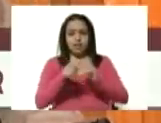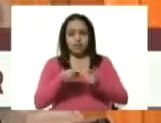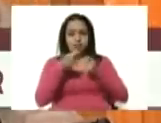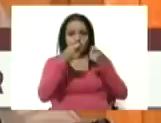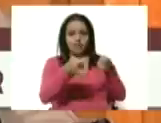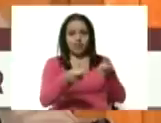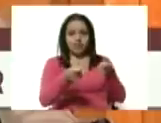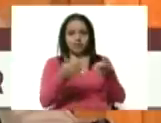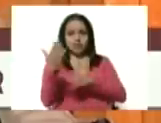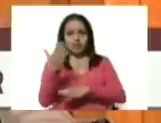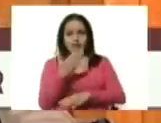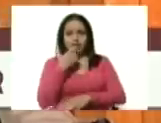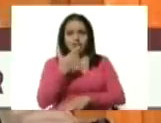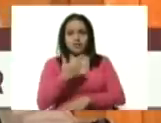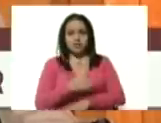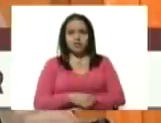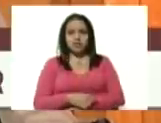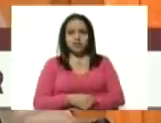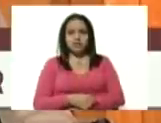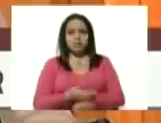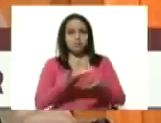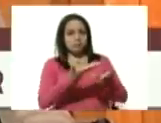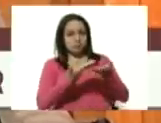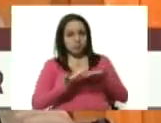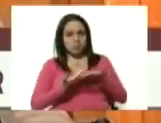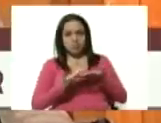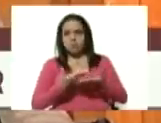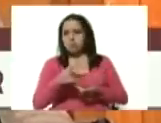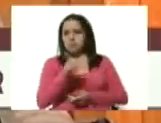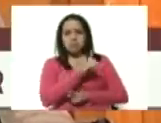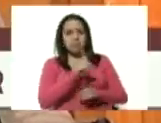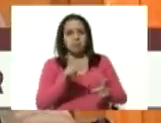dice, ni reciben el papel ni dan derecho de palabra.